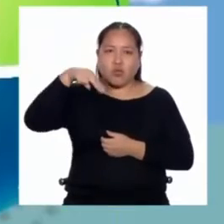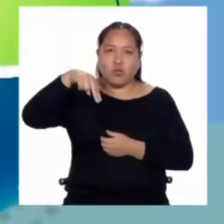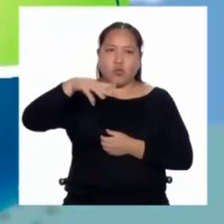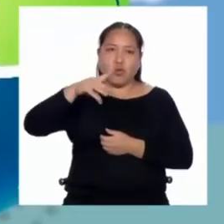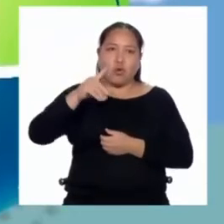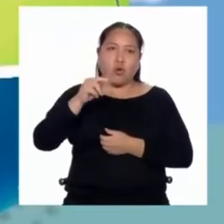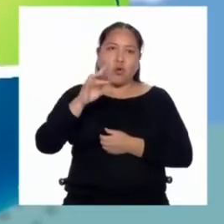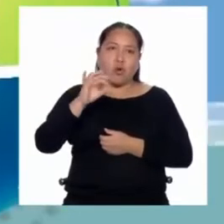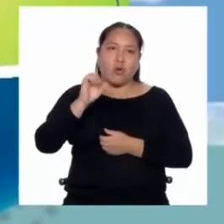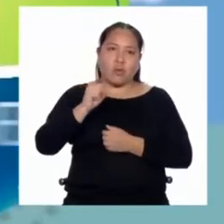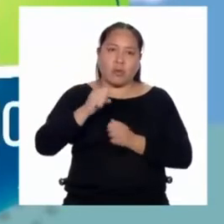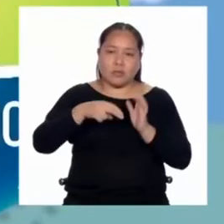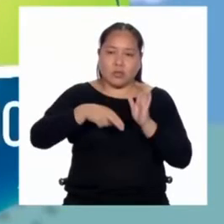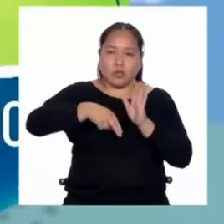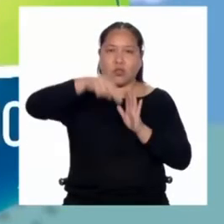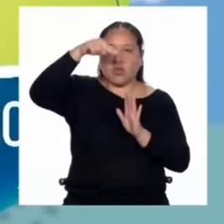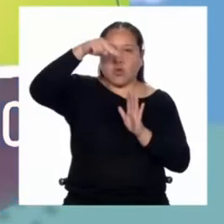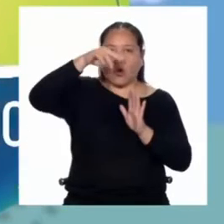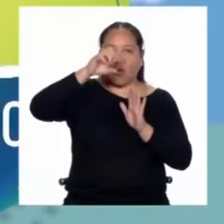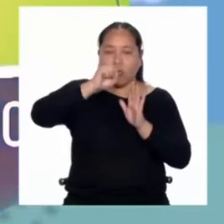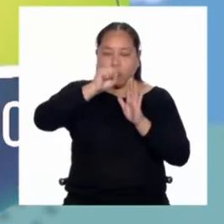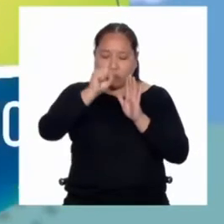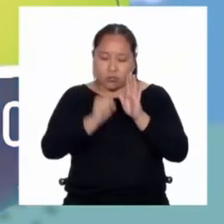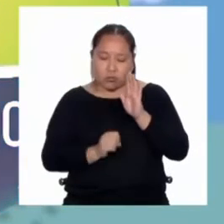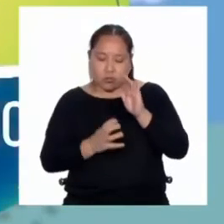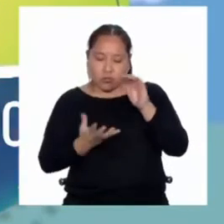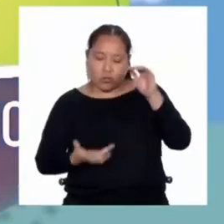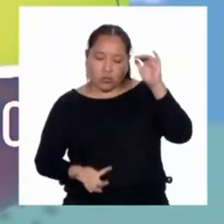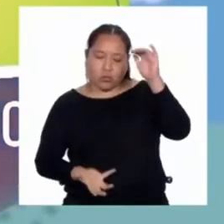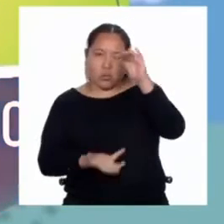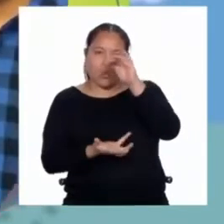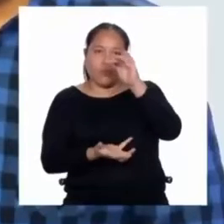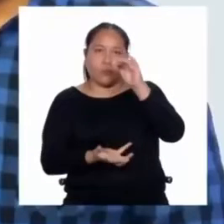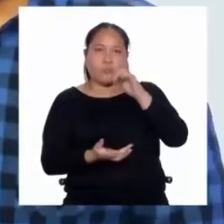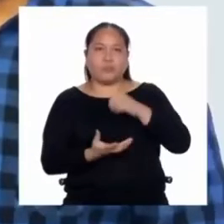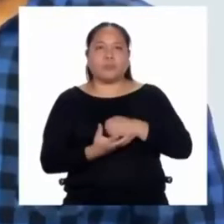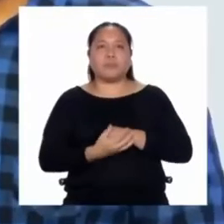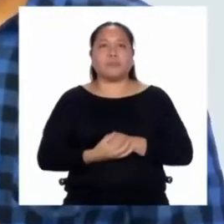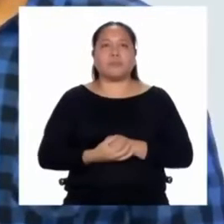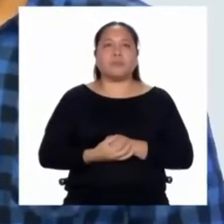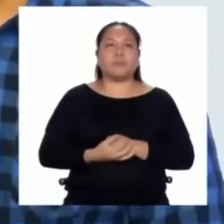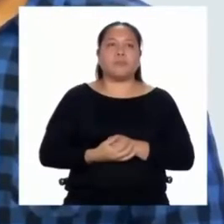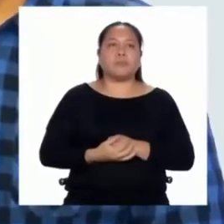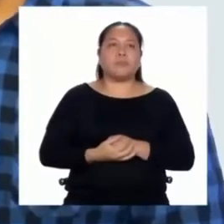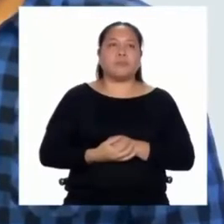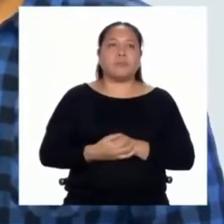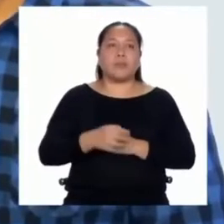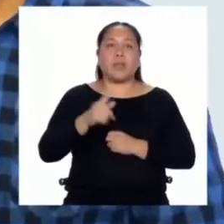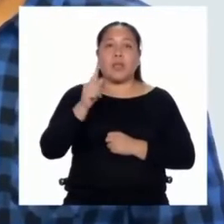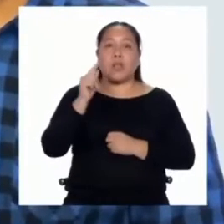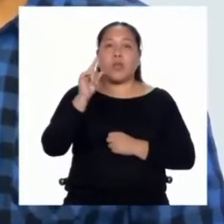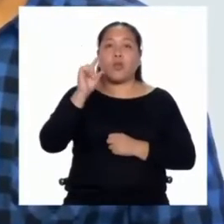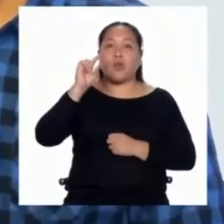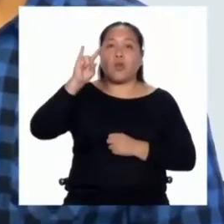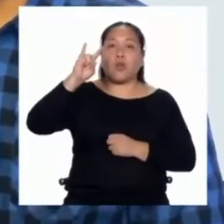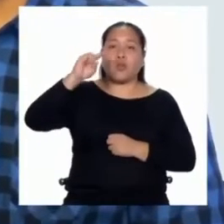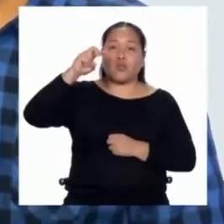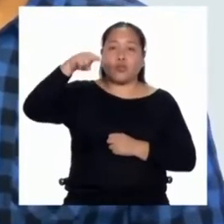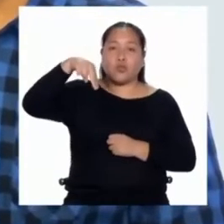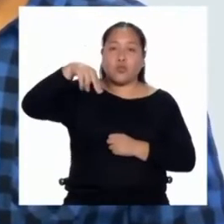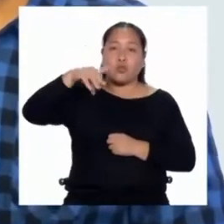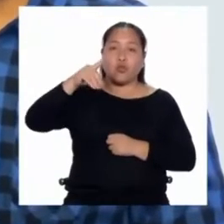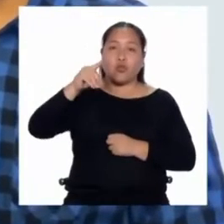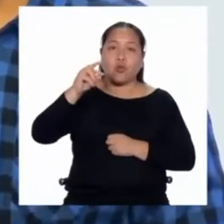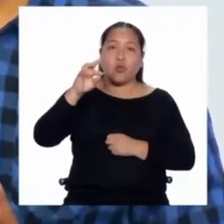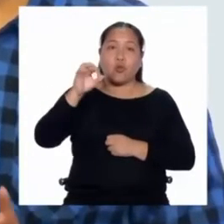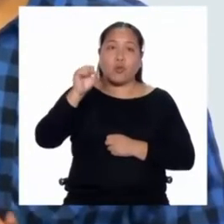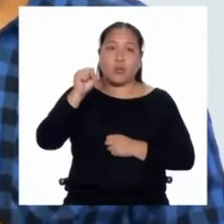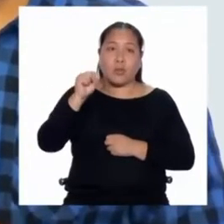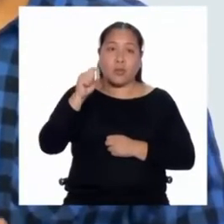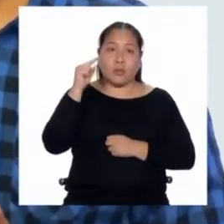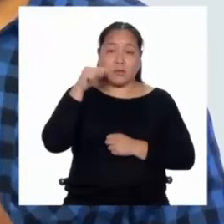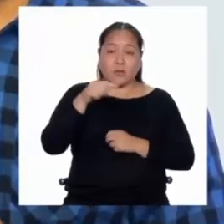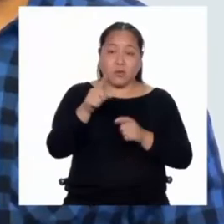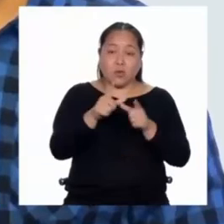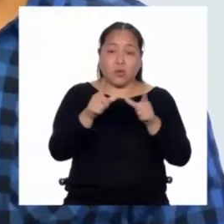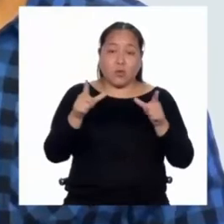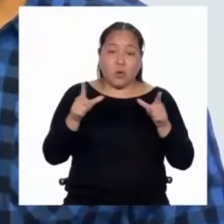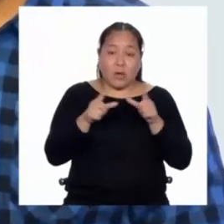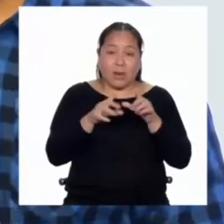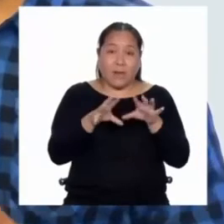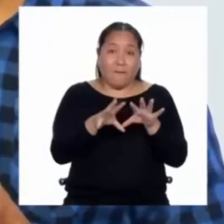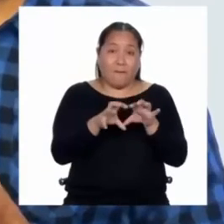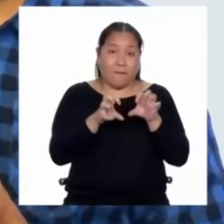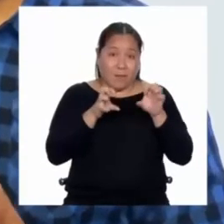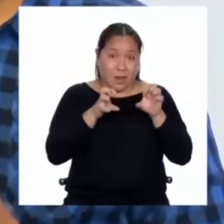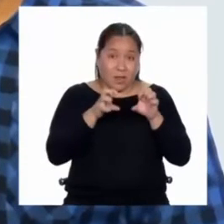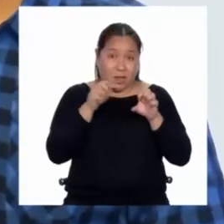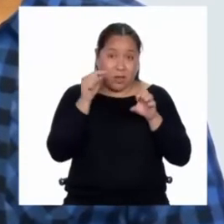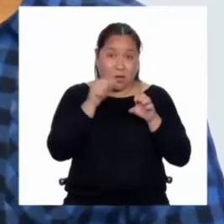estar tanto en el hemisferio norte como en el hemisferio sur. Las tundras se caracterizan por ser biomas de subsuelos